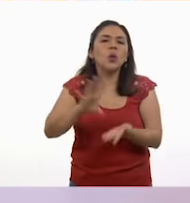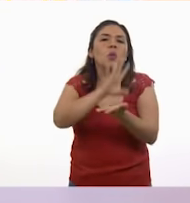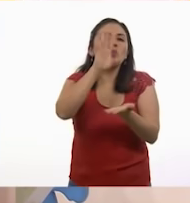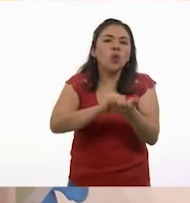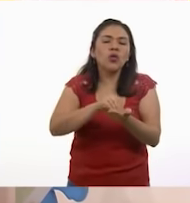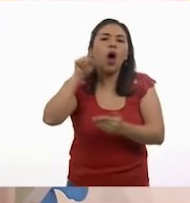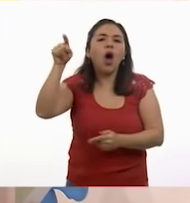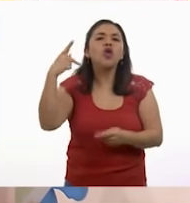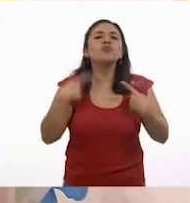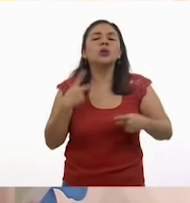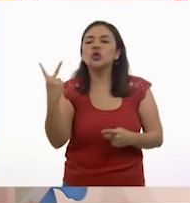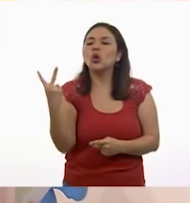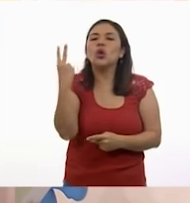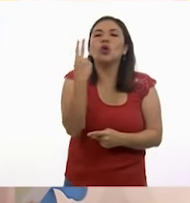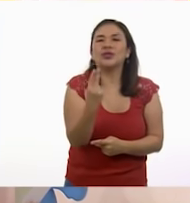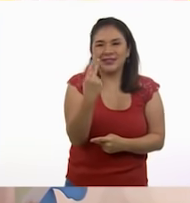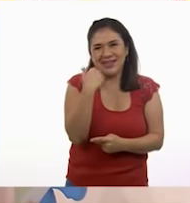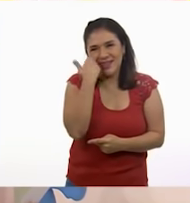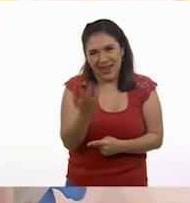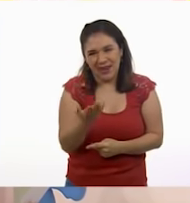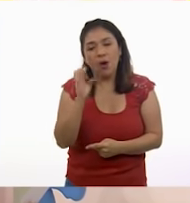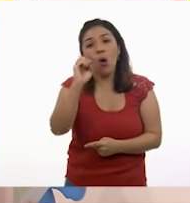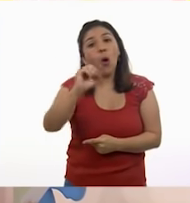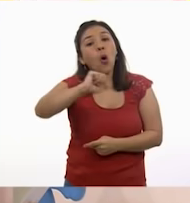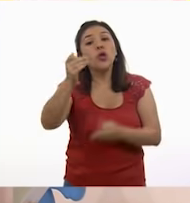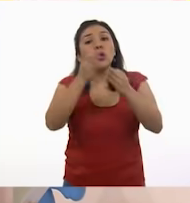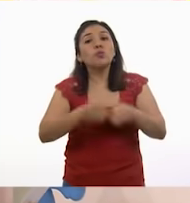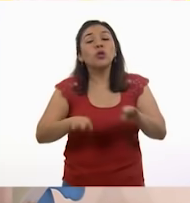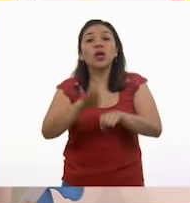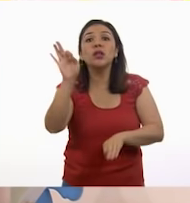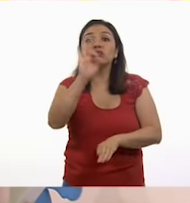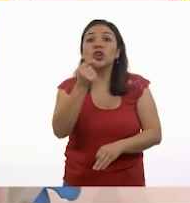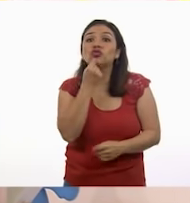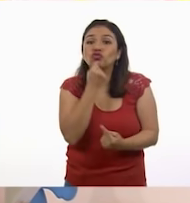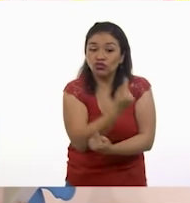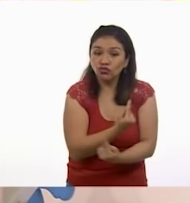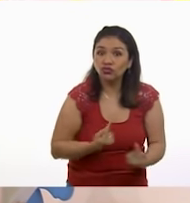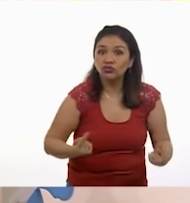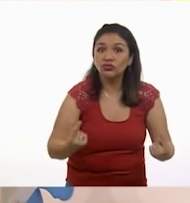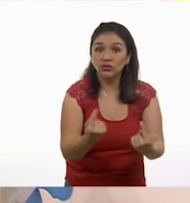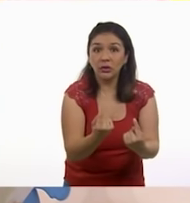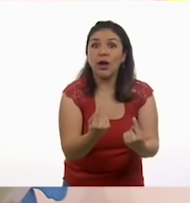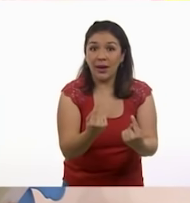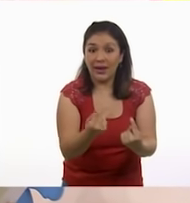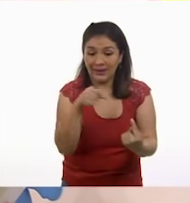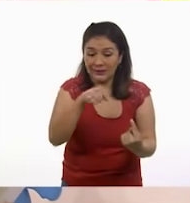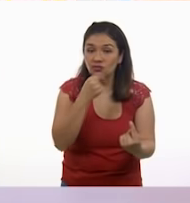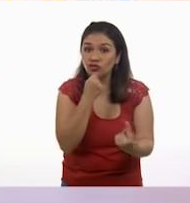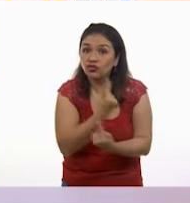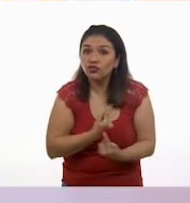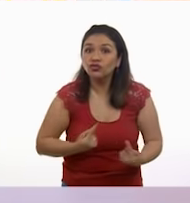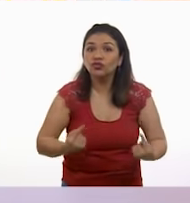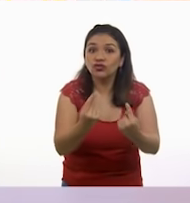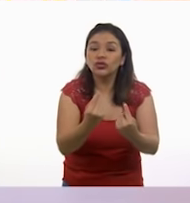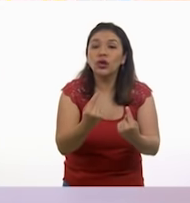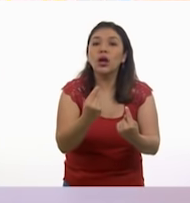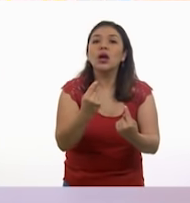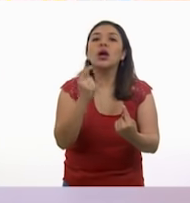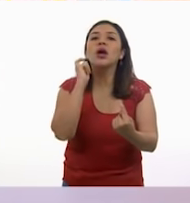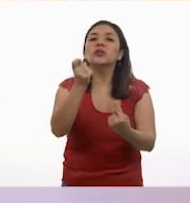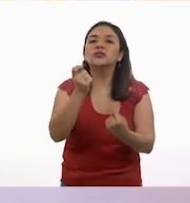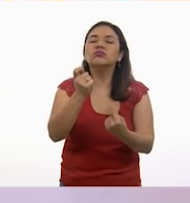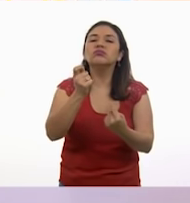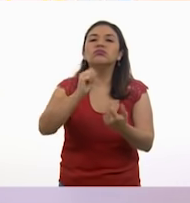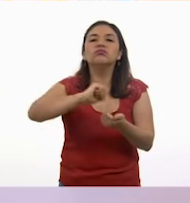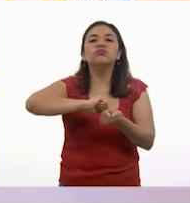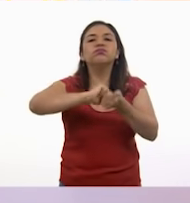van y también un momento importante es cuando los niños cuando los niños nacen pasan